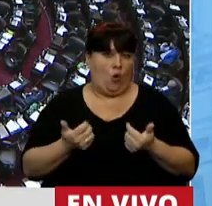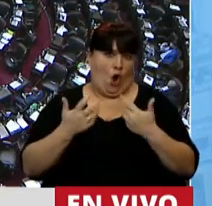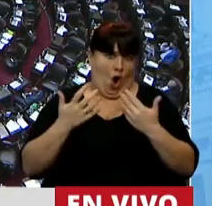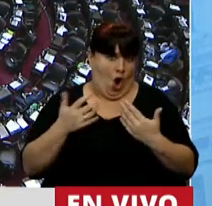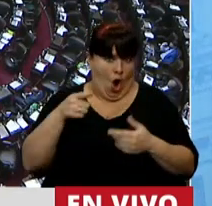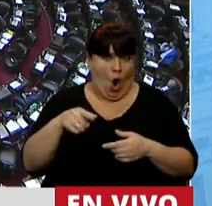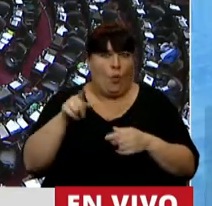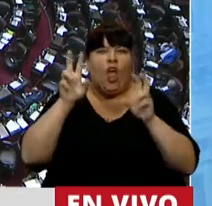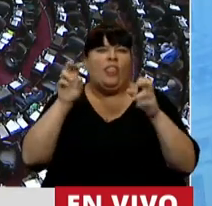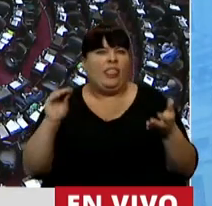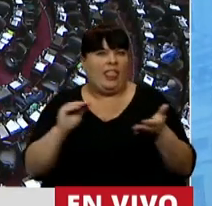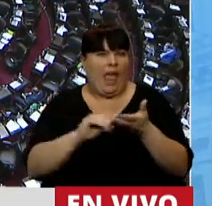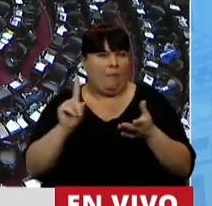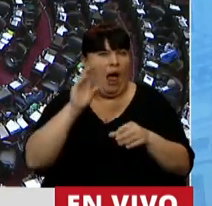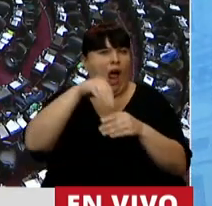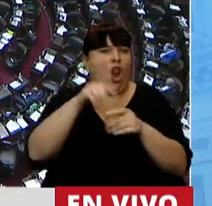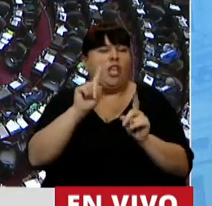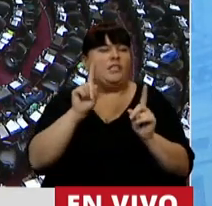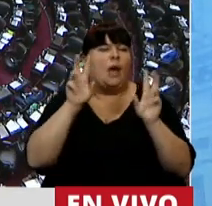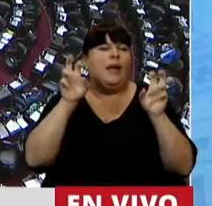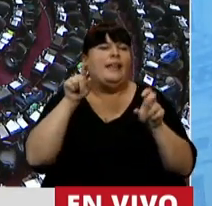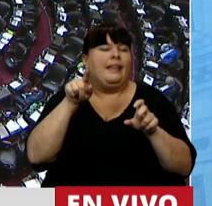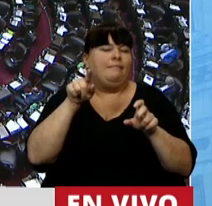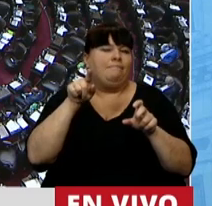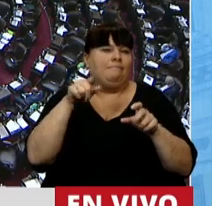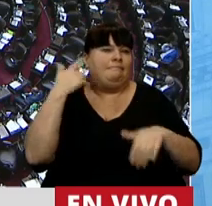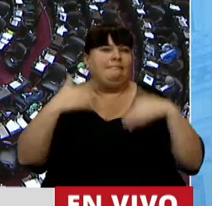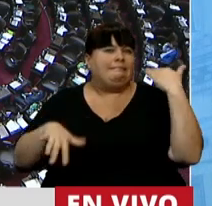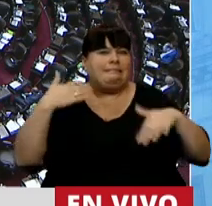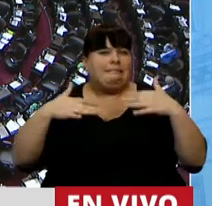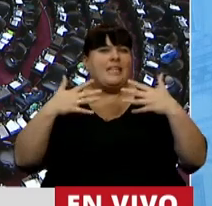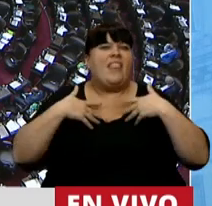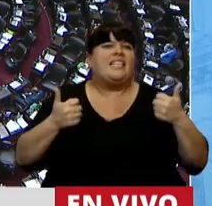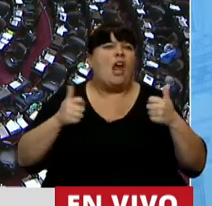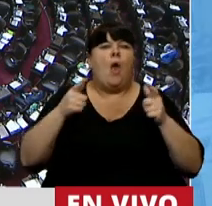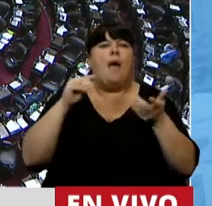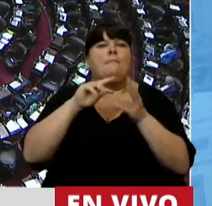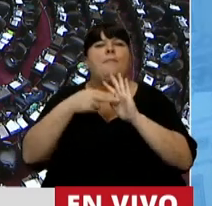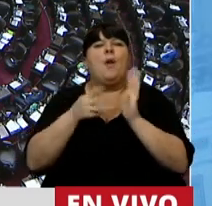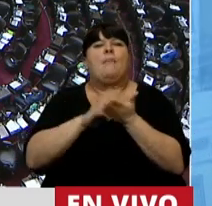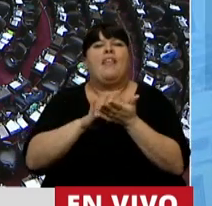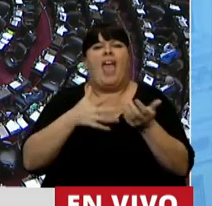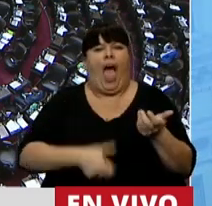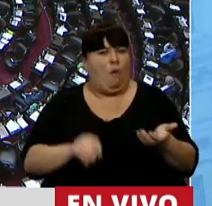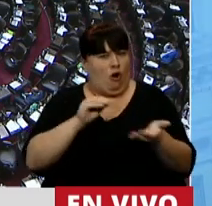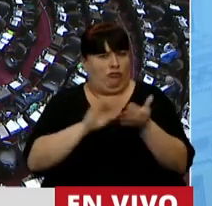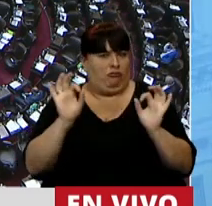obviamente no incluía en esa emergencia de sanidad la problemática que hoy estamos